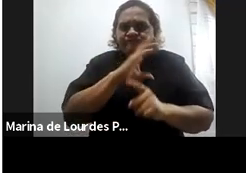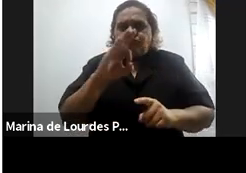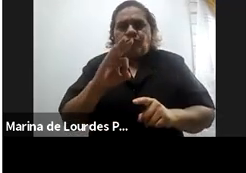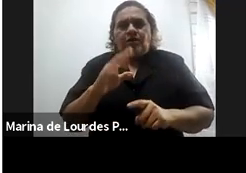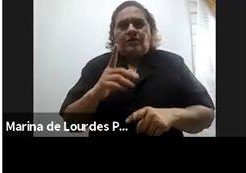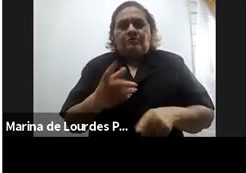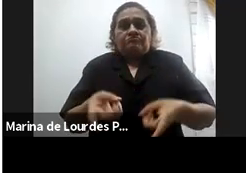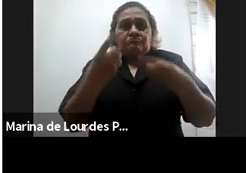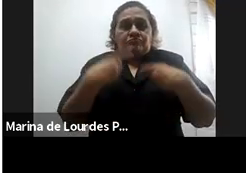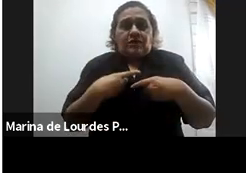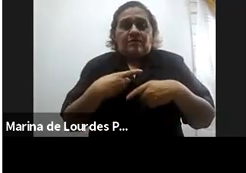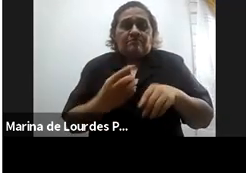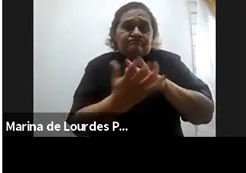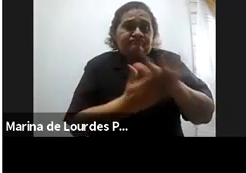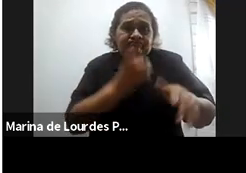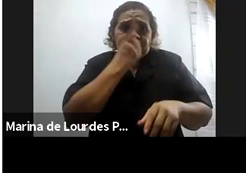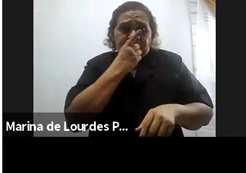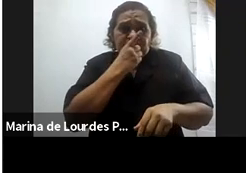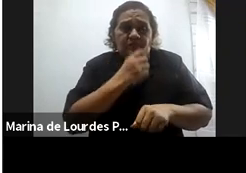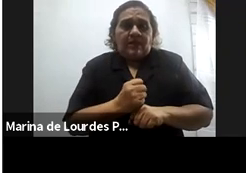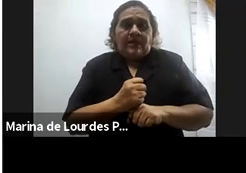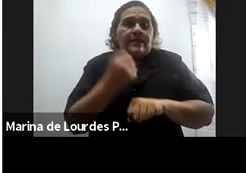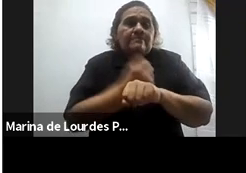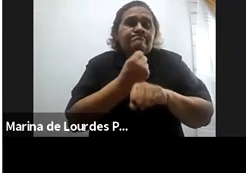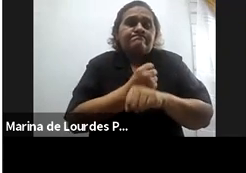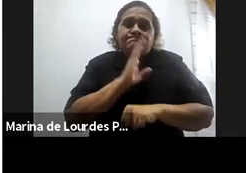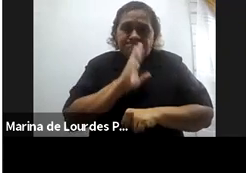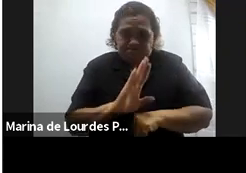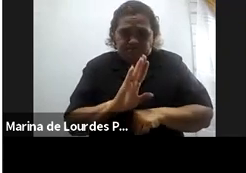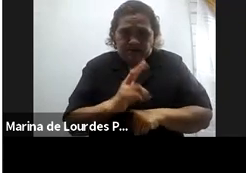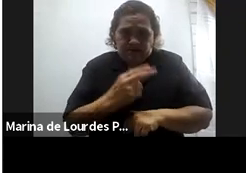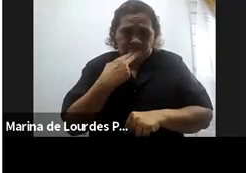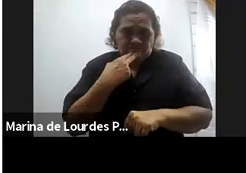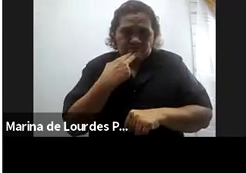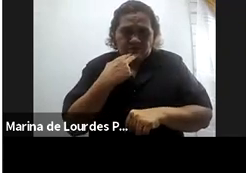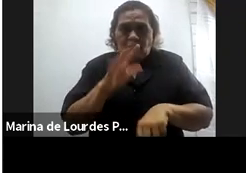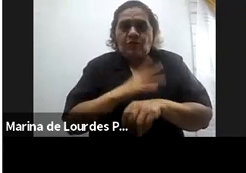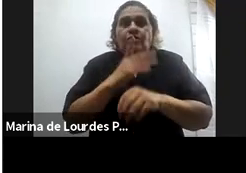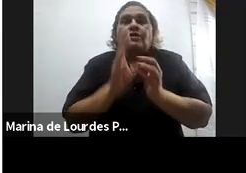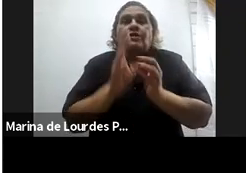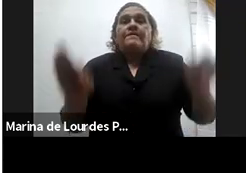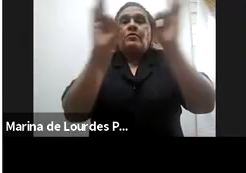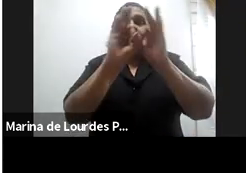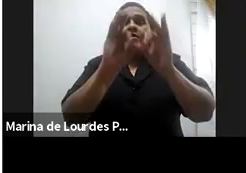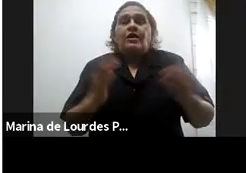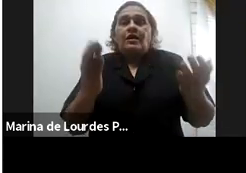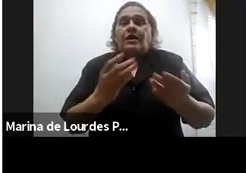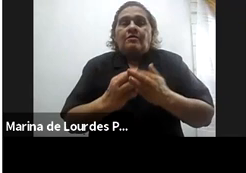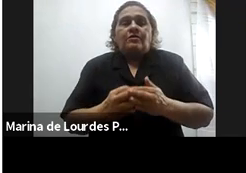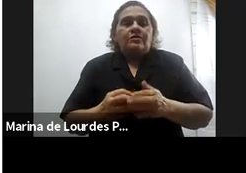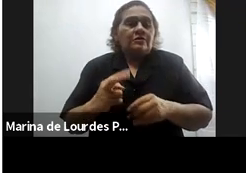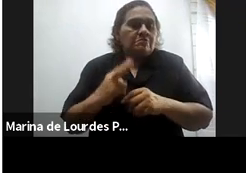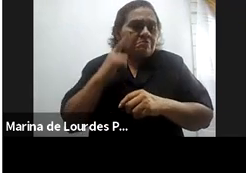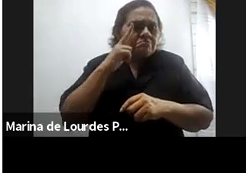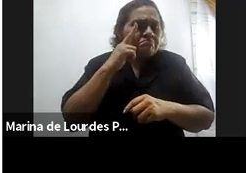pie diabético, y el uso de calzado inadecuado. Para esto es bien importante que nos hagamos la revisión de